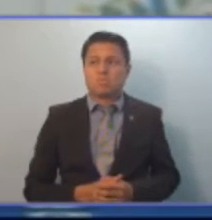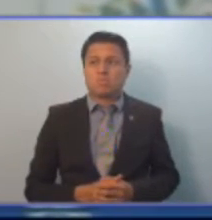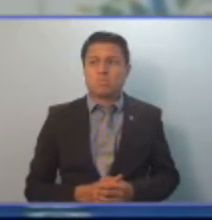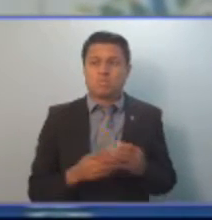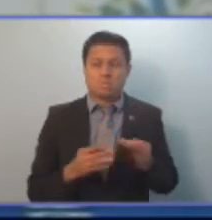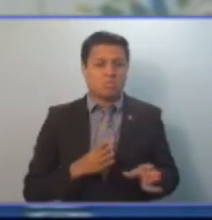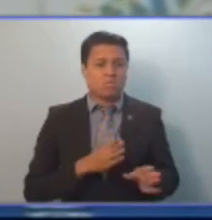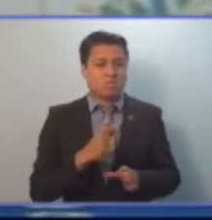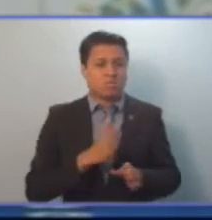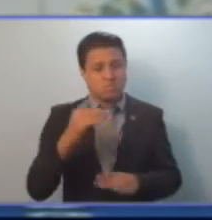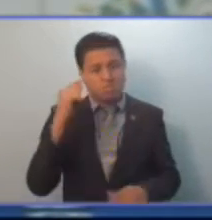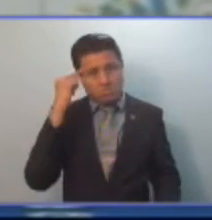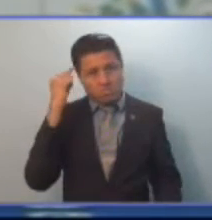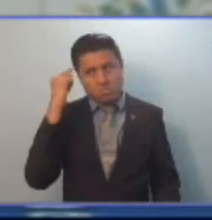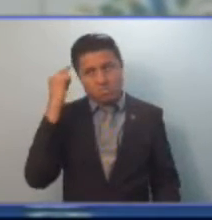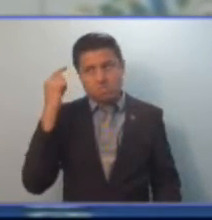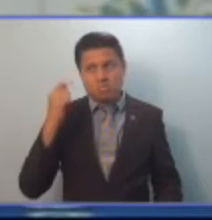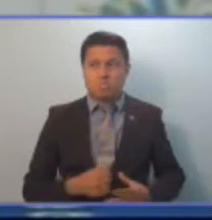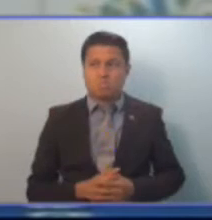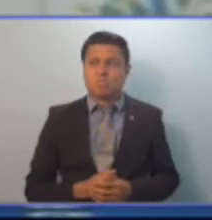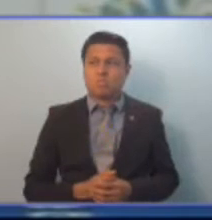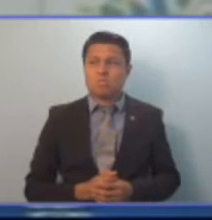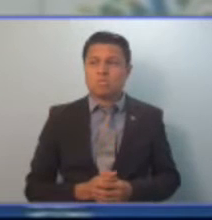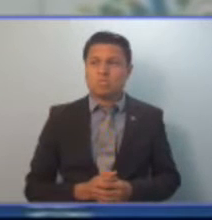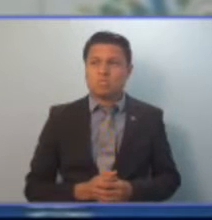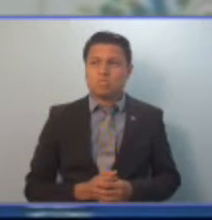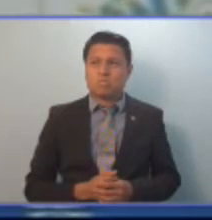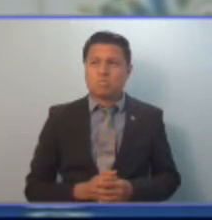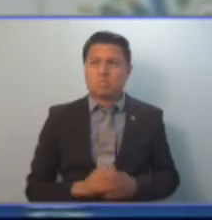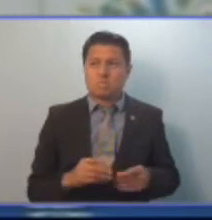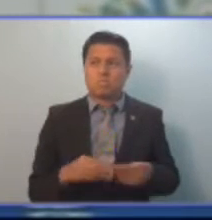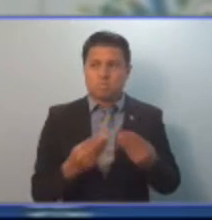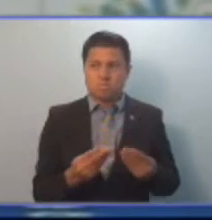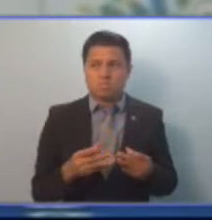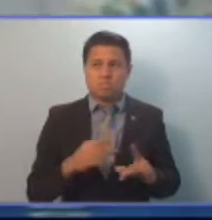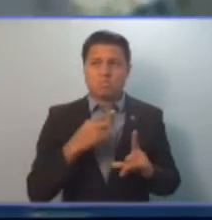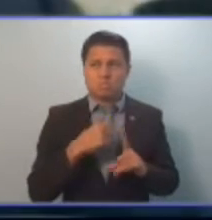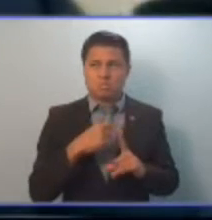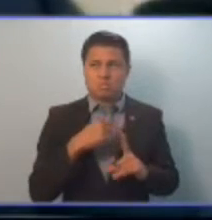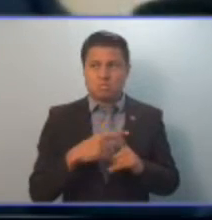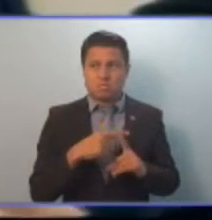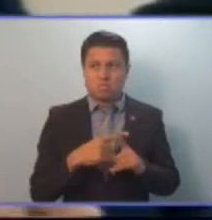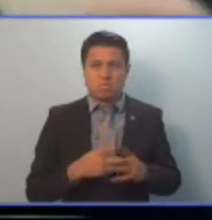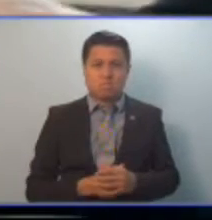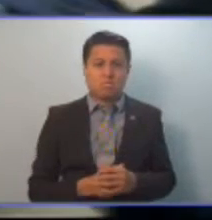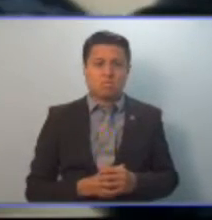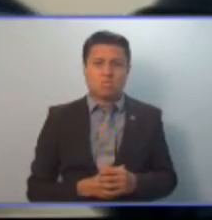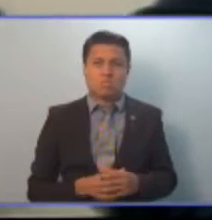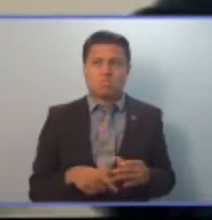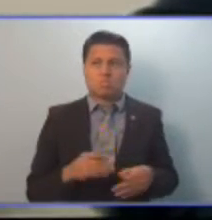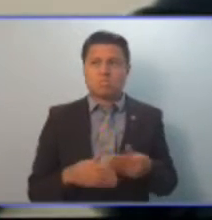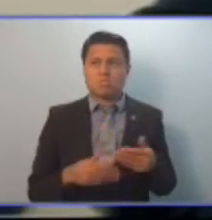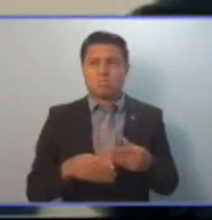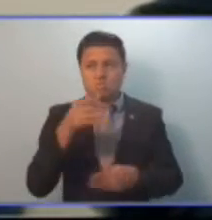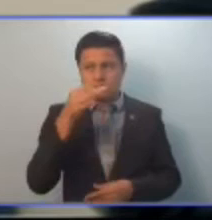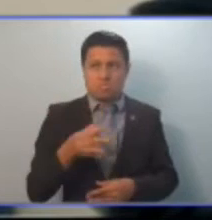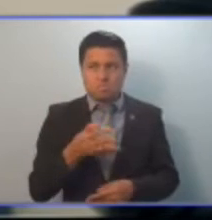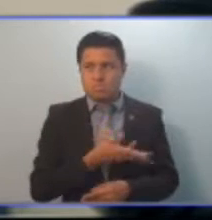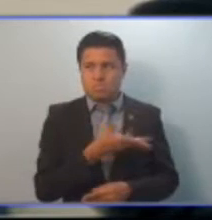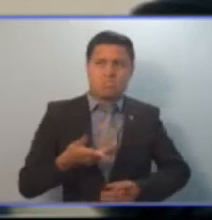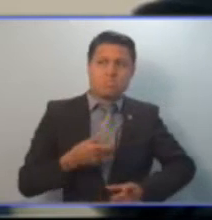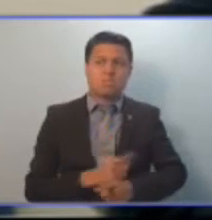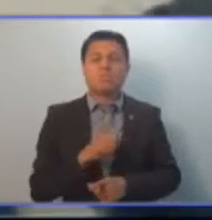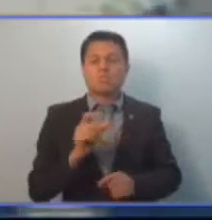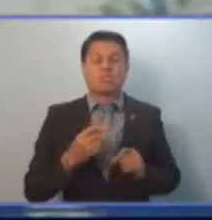corriente de pensamiento jurídico. Uno encuentra ahí dogmáticos, positivistas, éticos, de todo, y eso